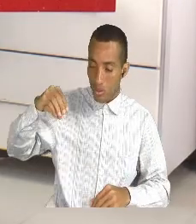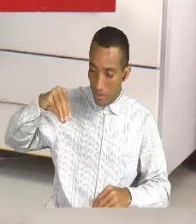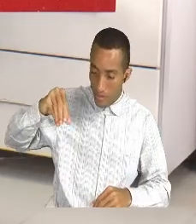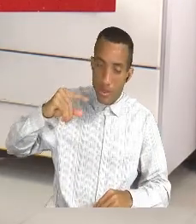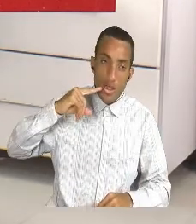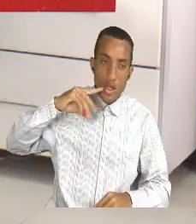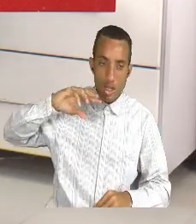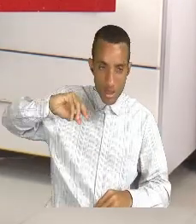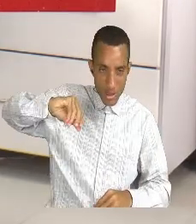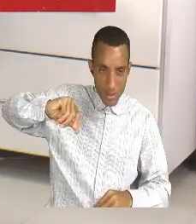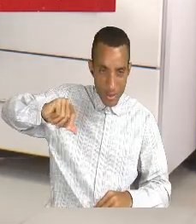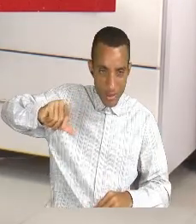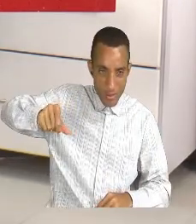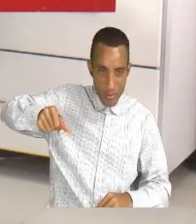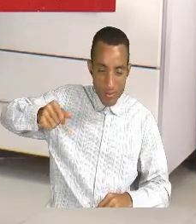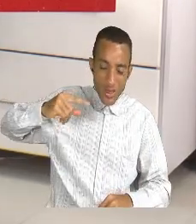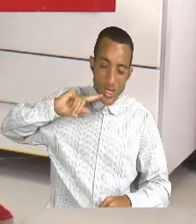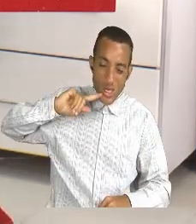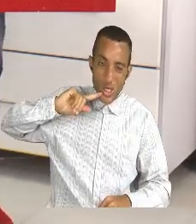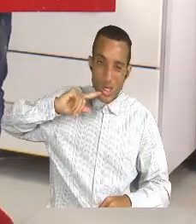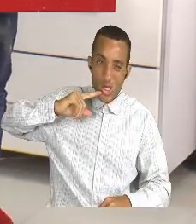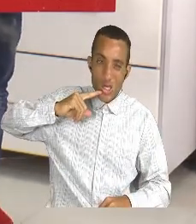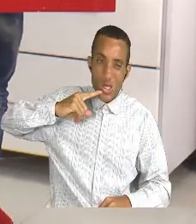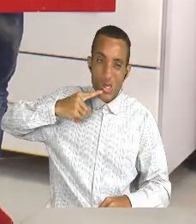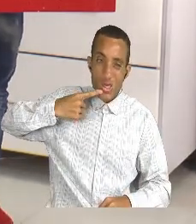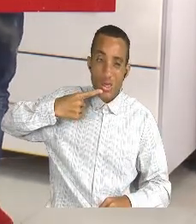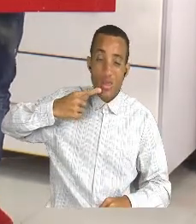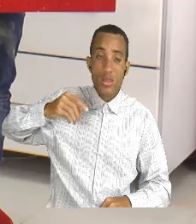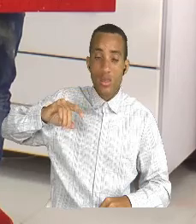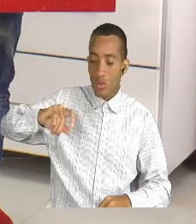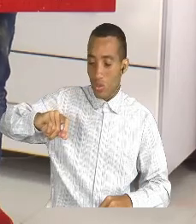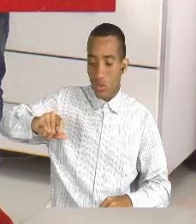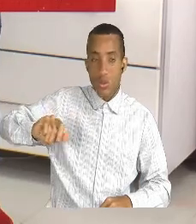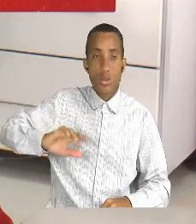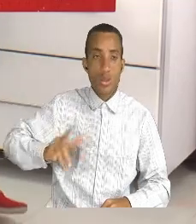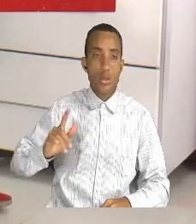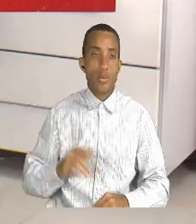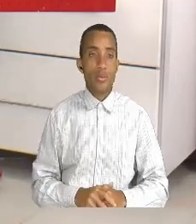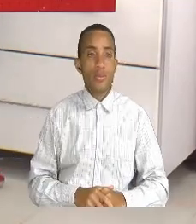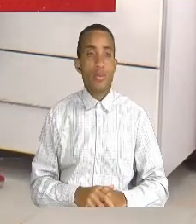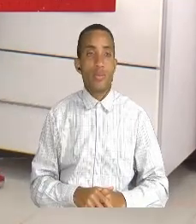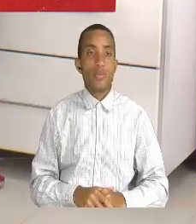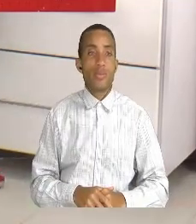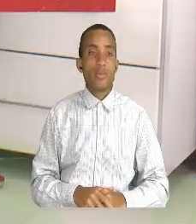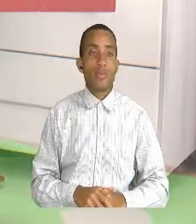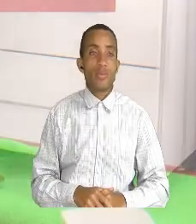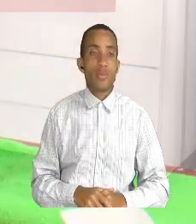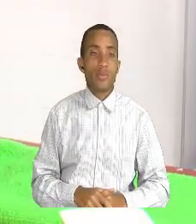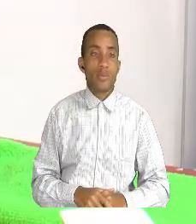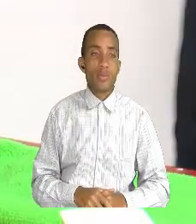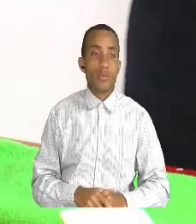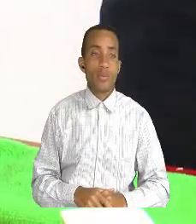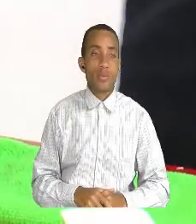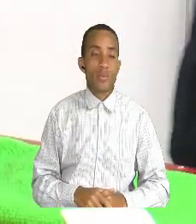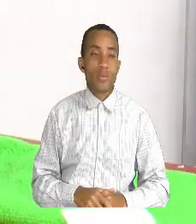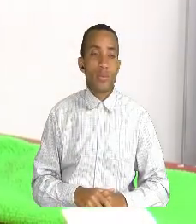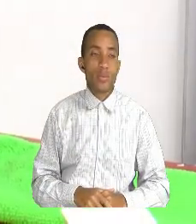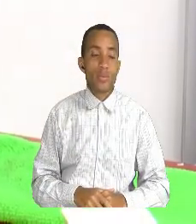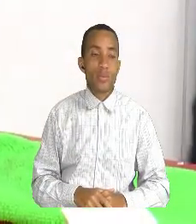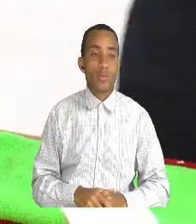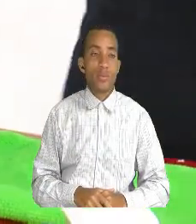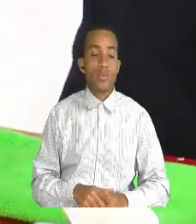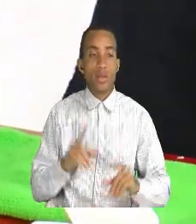goticas. Ajá. Listo. Unas goticas de limón y ya voy a retirar esto de aquí. Yo le había dicho